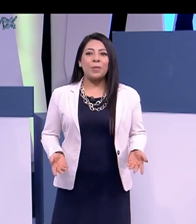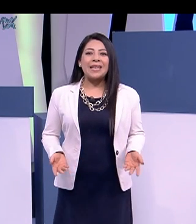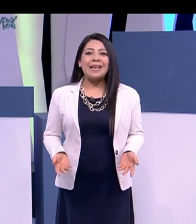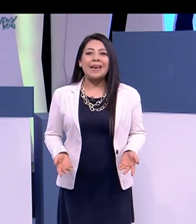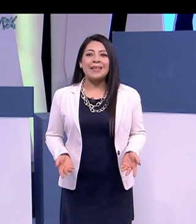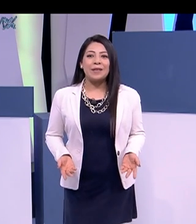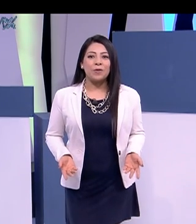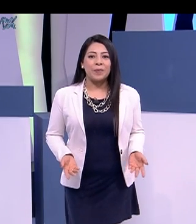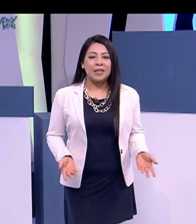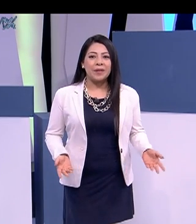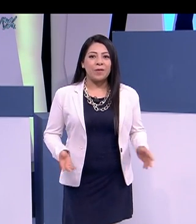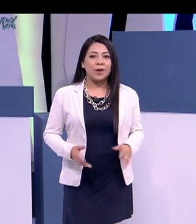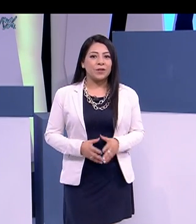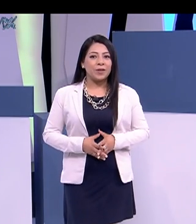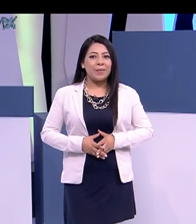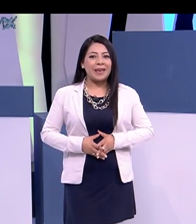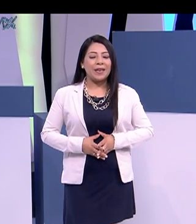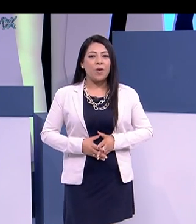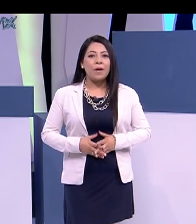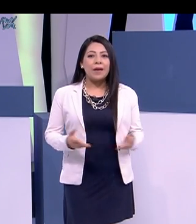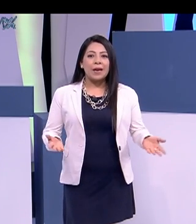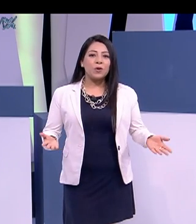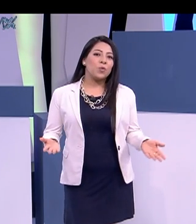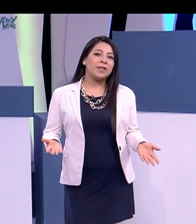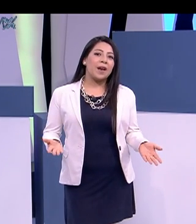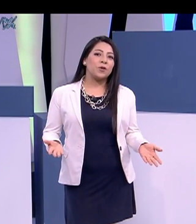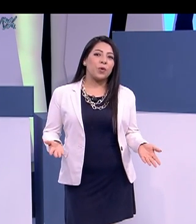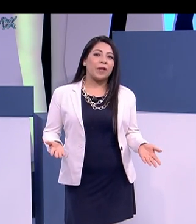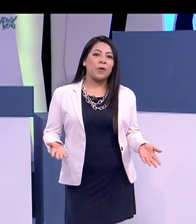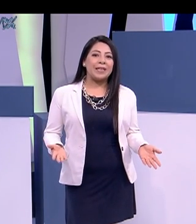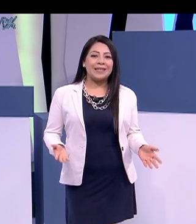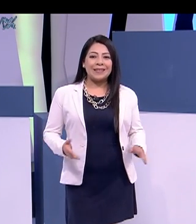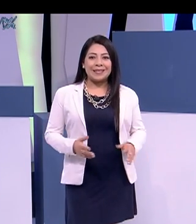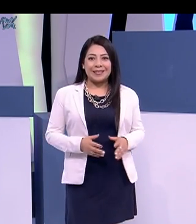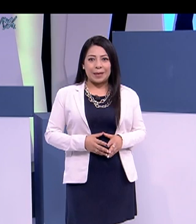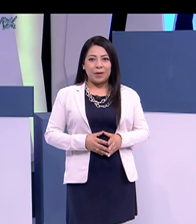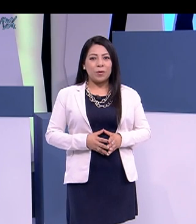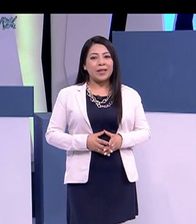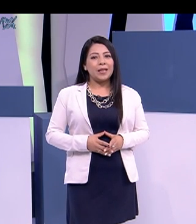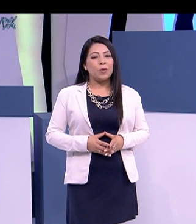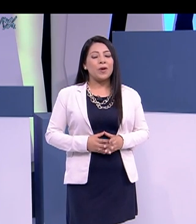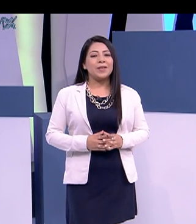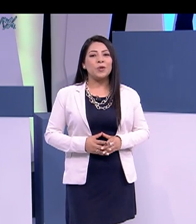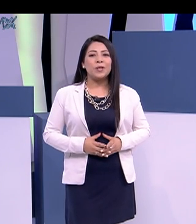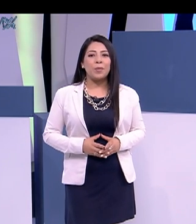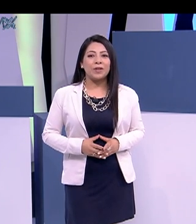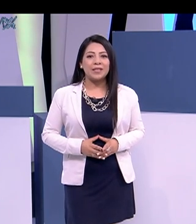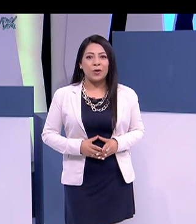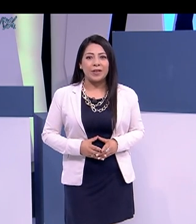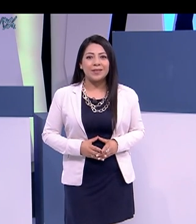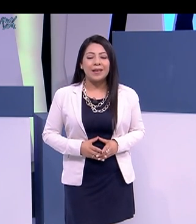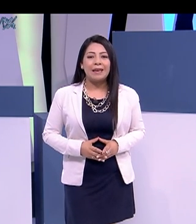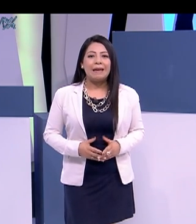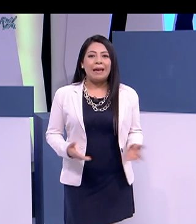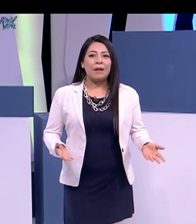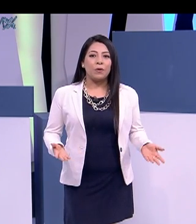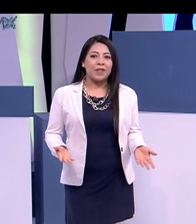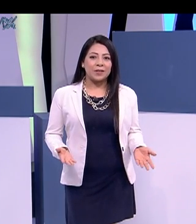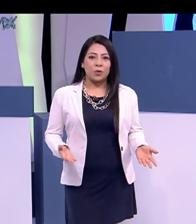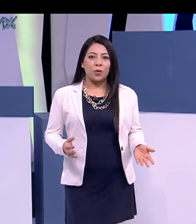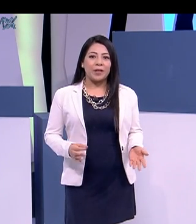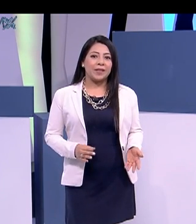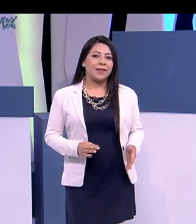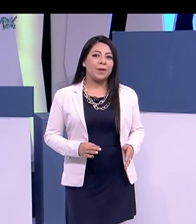Un producto más de la Agencia Informativa de Educación de México que nos muestra a los protagonistas del sistema educativo y sus aportaciones,